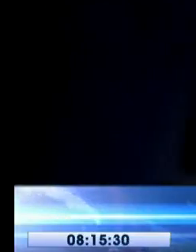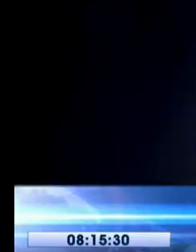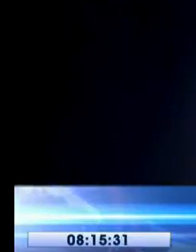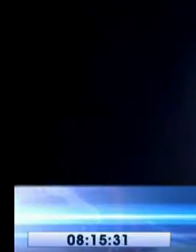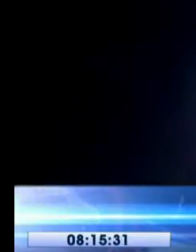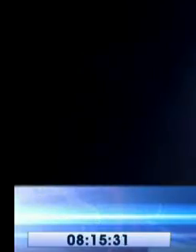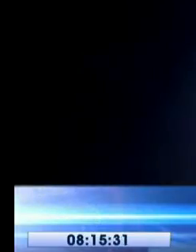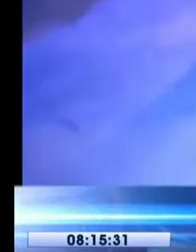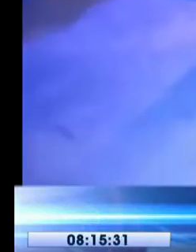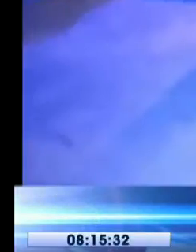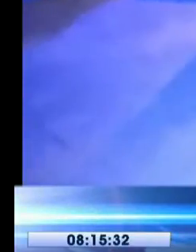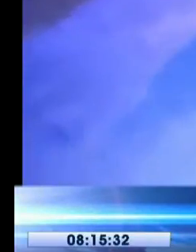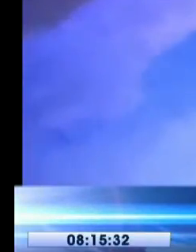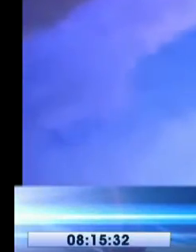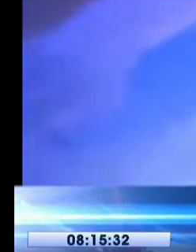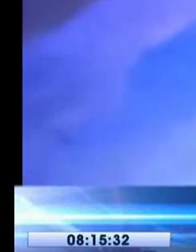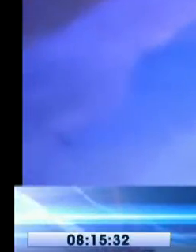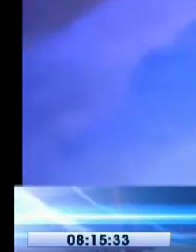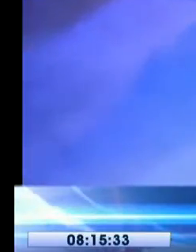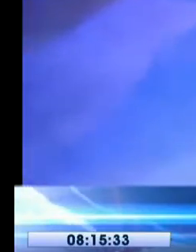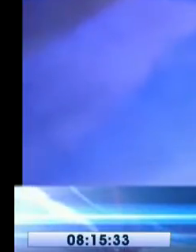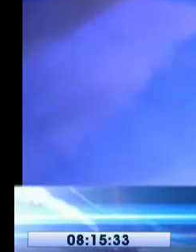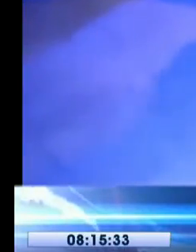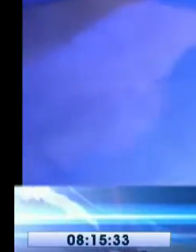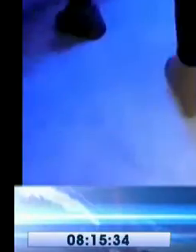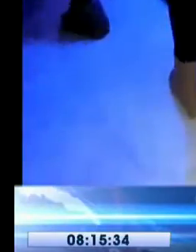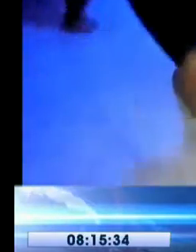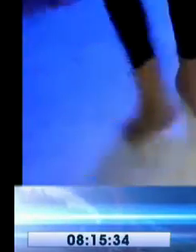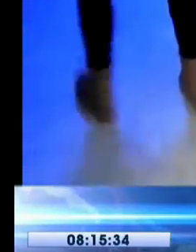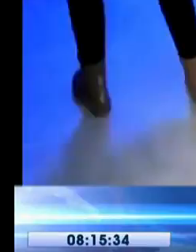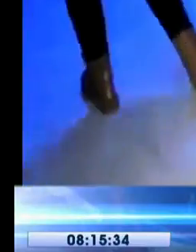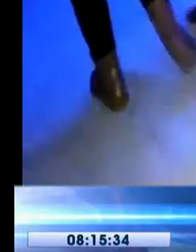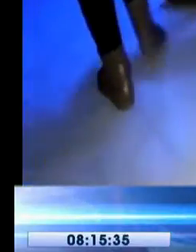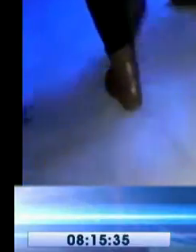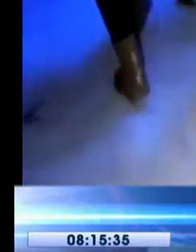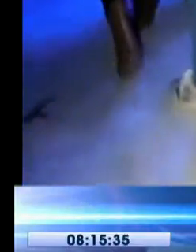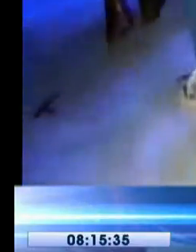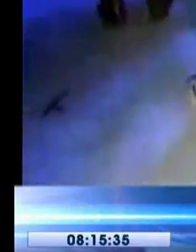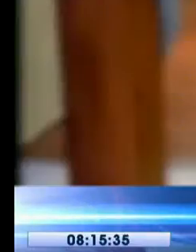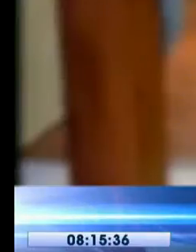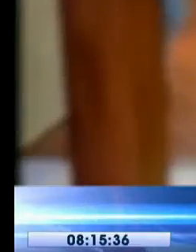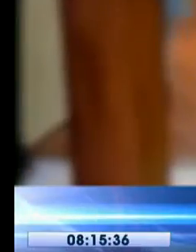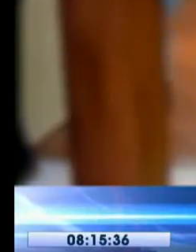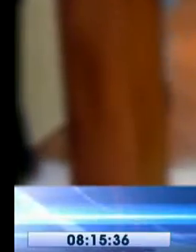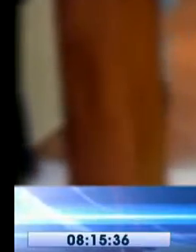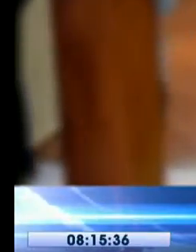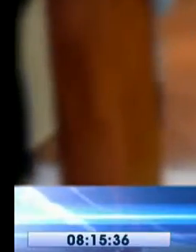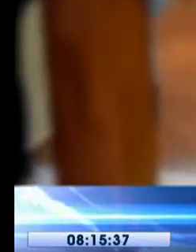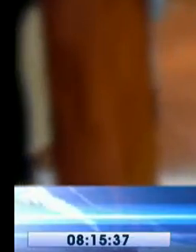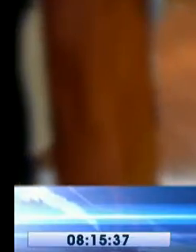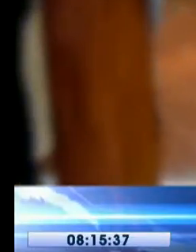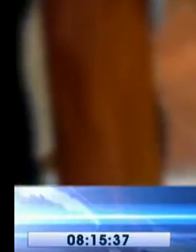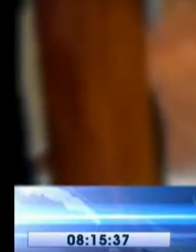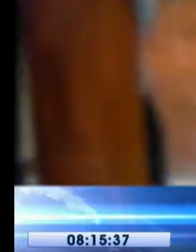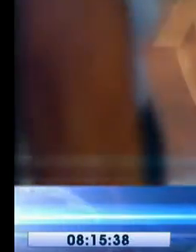a fiscalización. Descubra en qué lugar fue la fiesta clandestina.